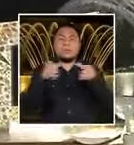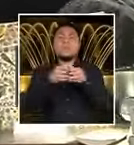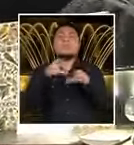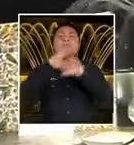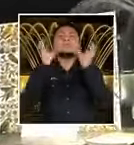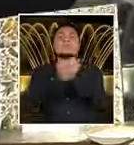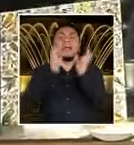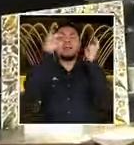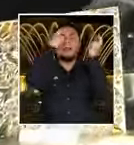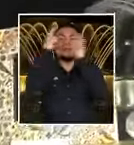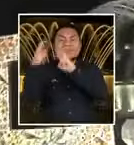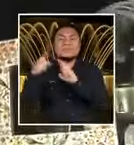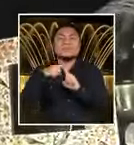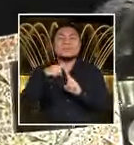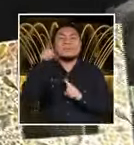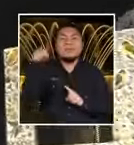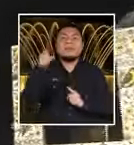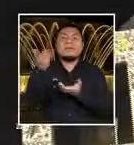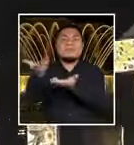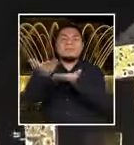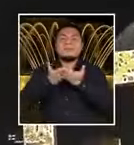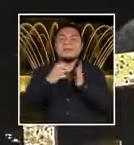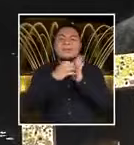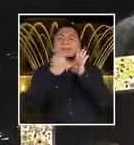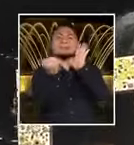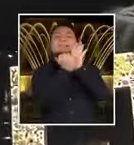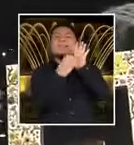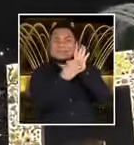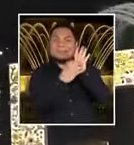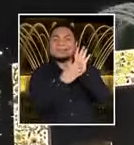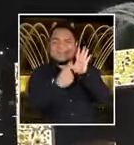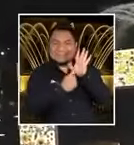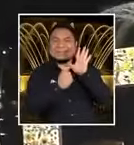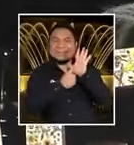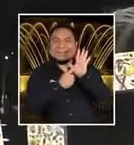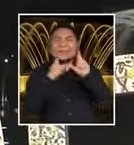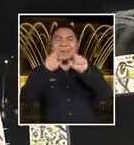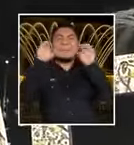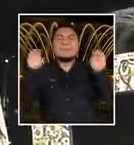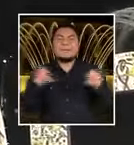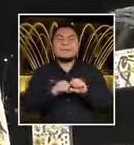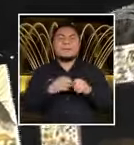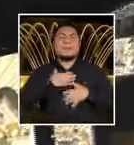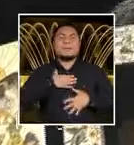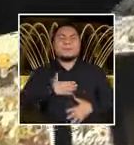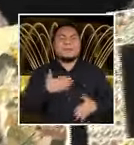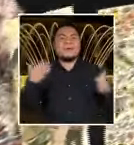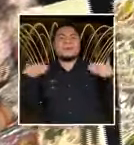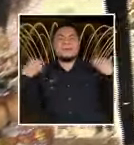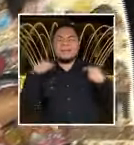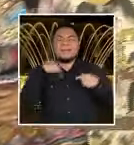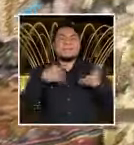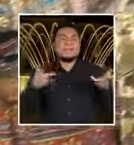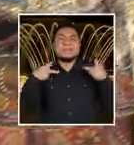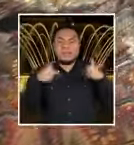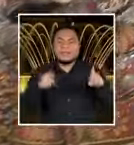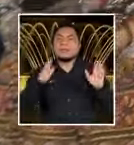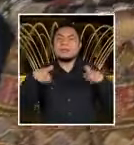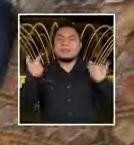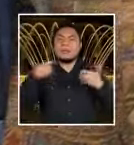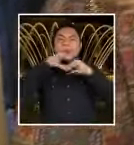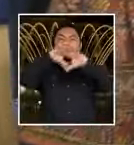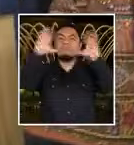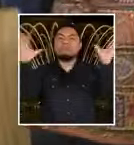de Turismo el sello Safe Travel, que lo que permite es que nosotros demos la señal al